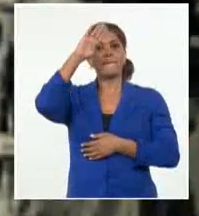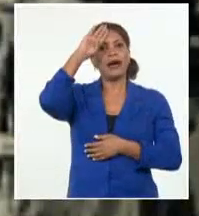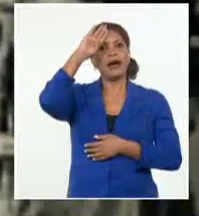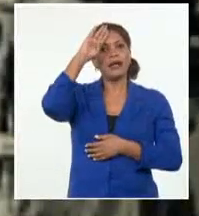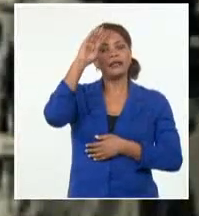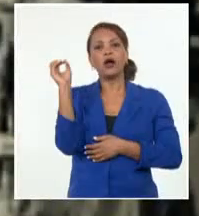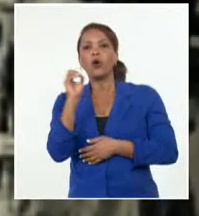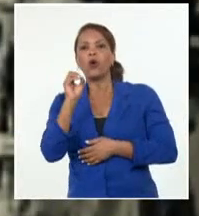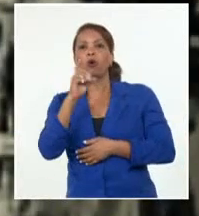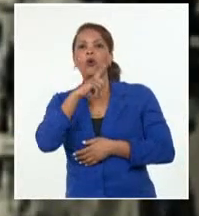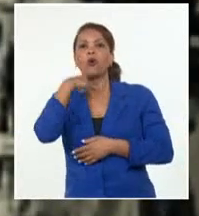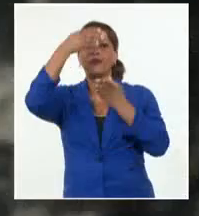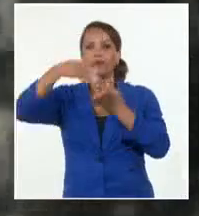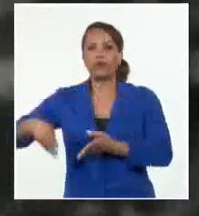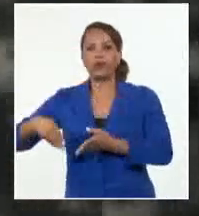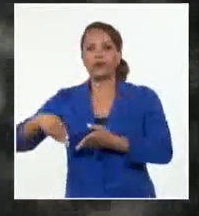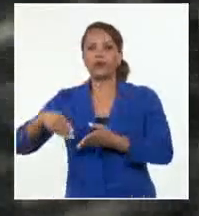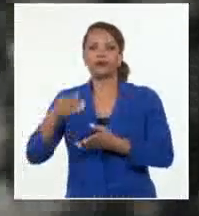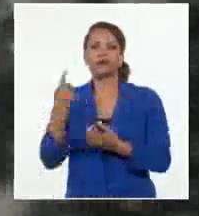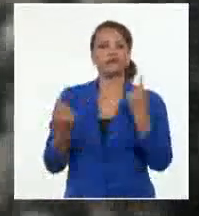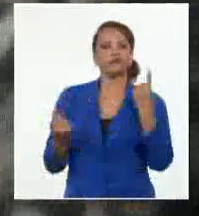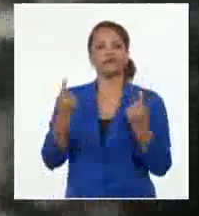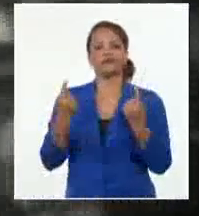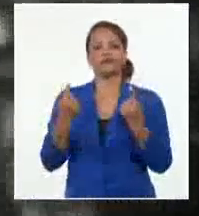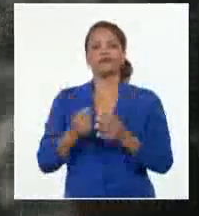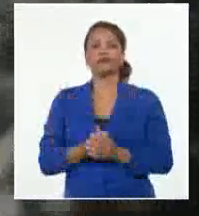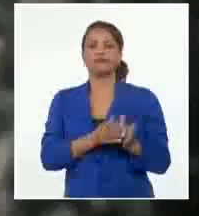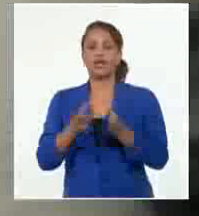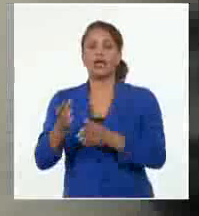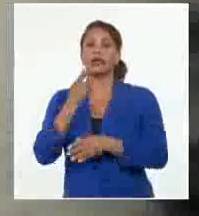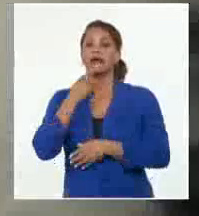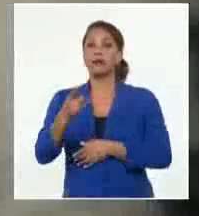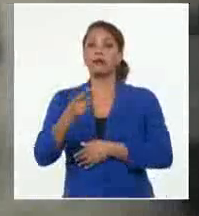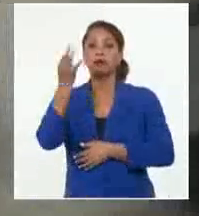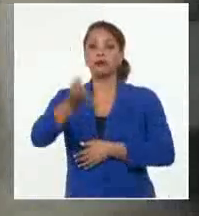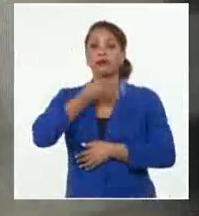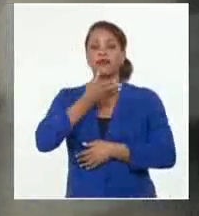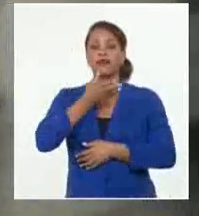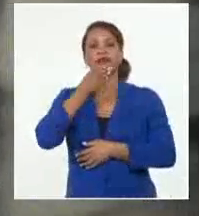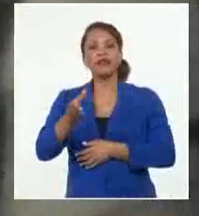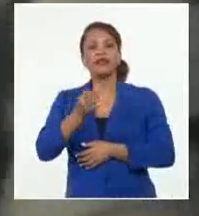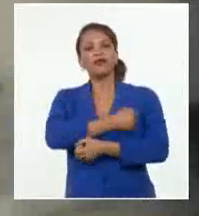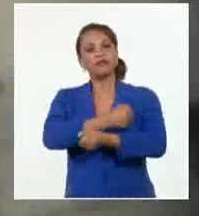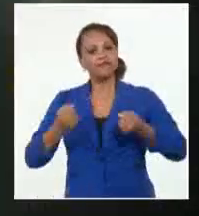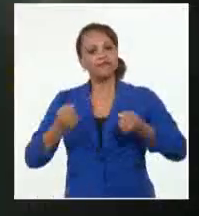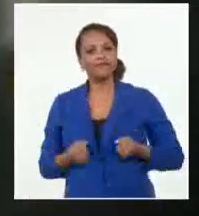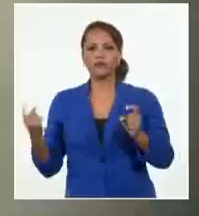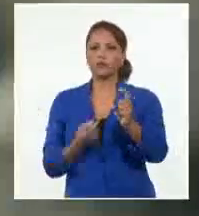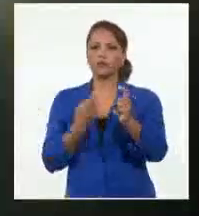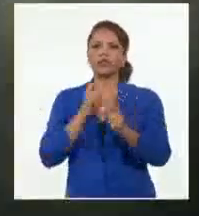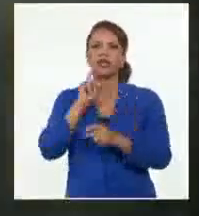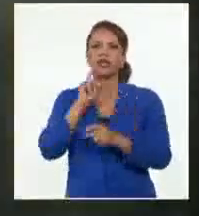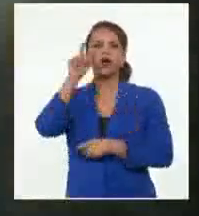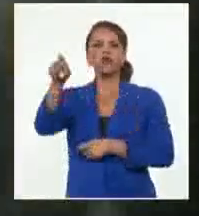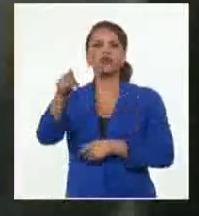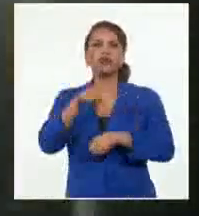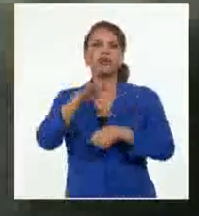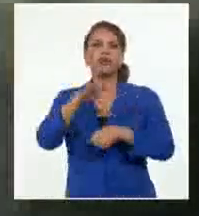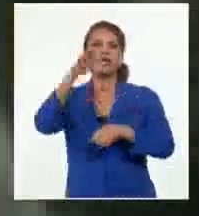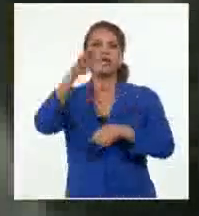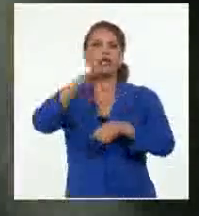o muerte la respuesta expresada por Fidel fue la de resistir y luchar hasta la última gota de sangre